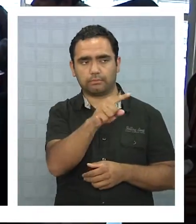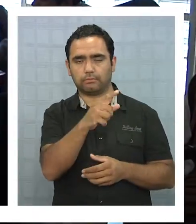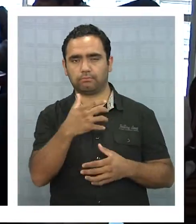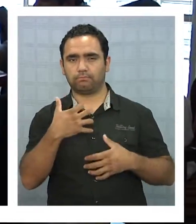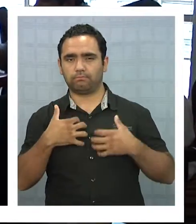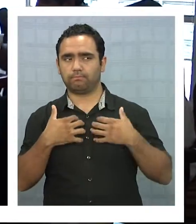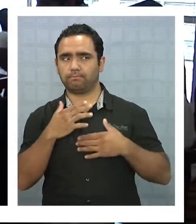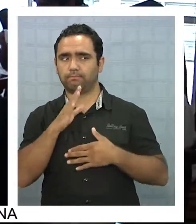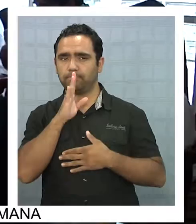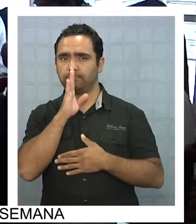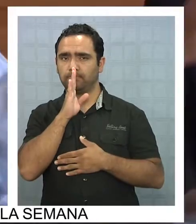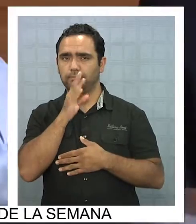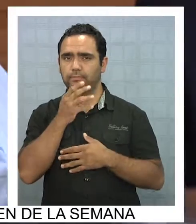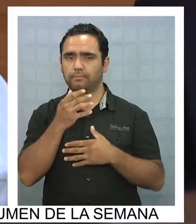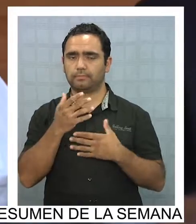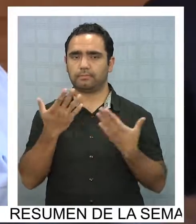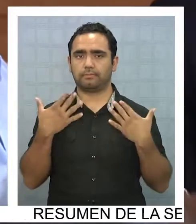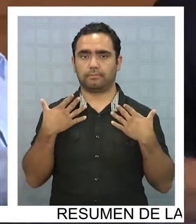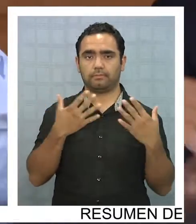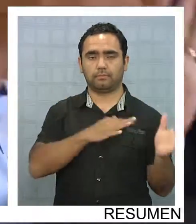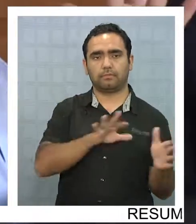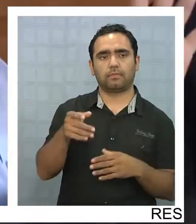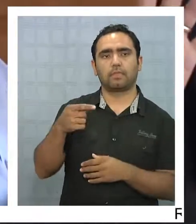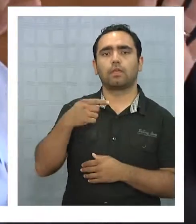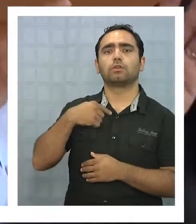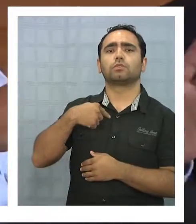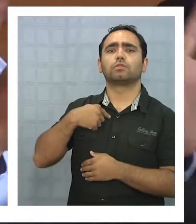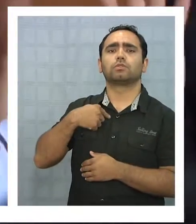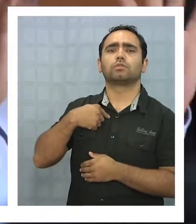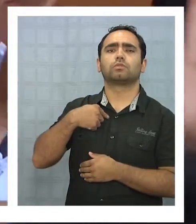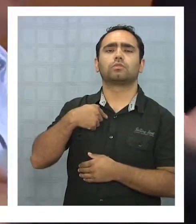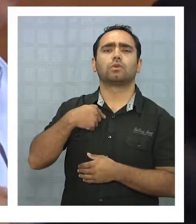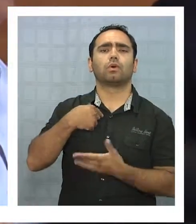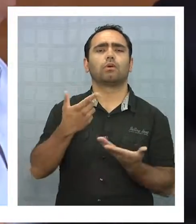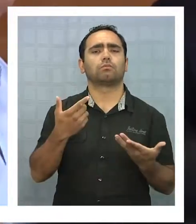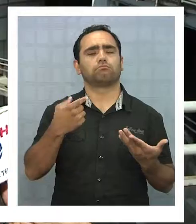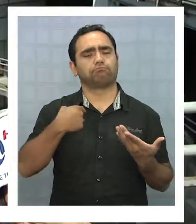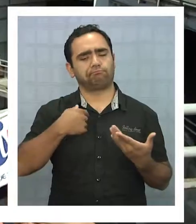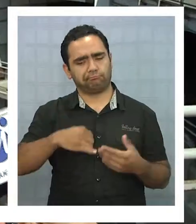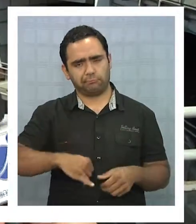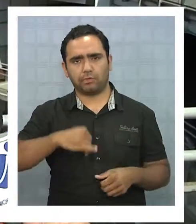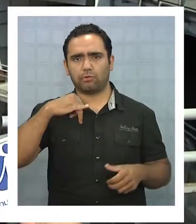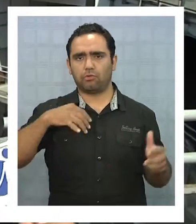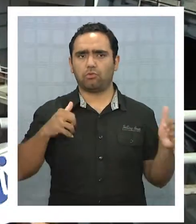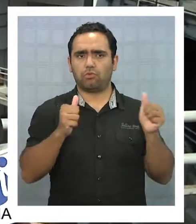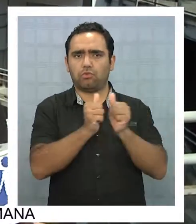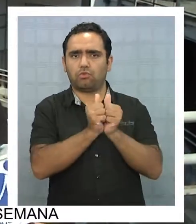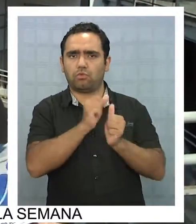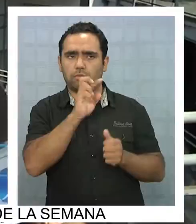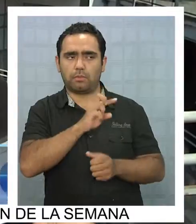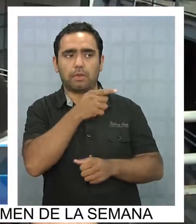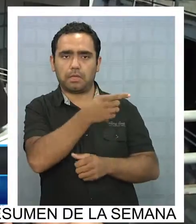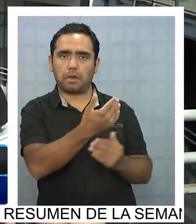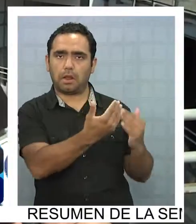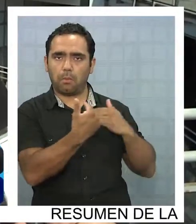resquemor? Bueno, sombra no, yo estoy orgulloso que mi padre trabajara al lado de mi padre y que mi padre me